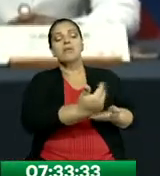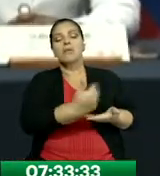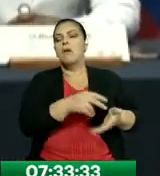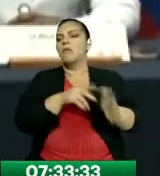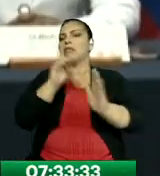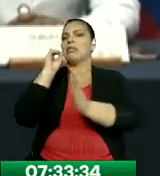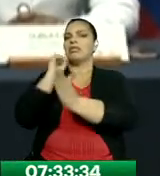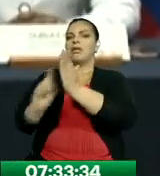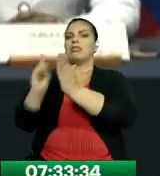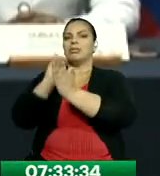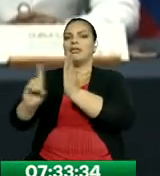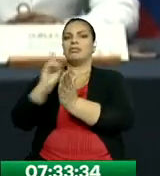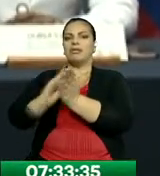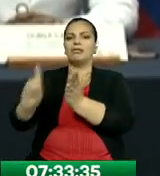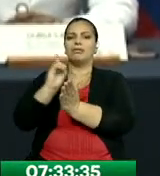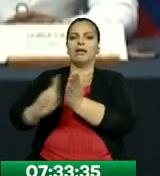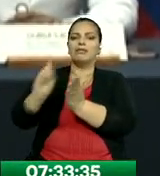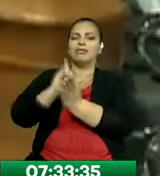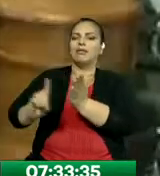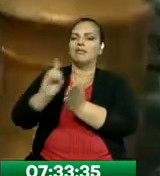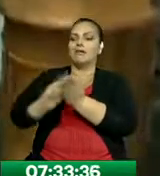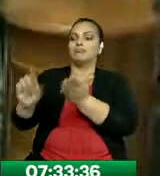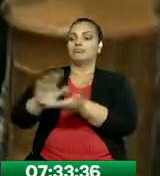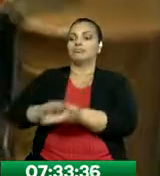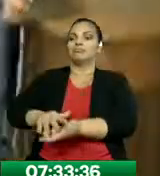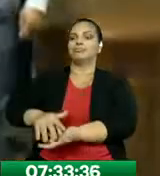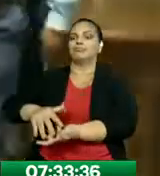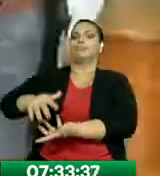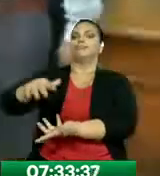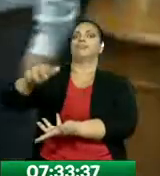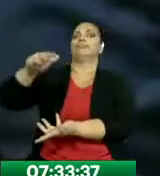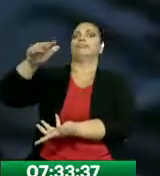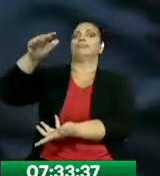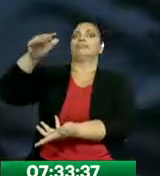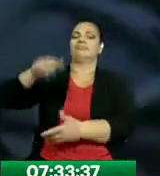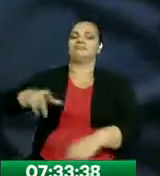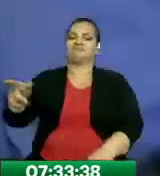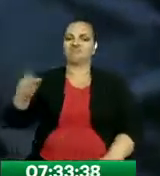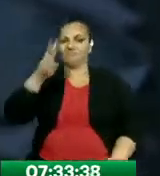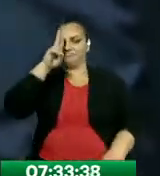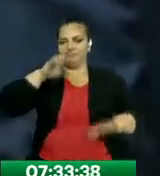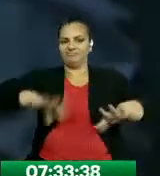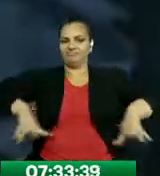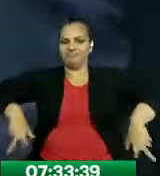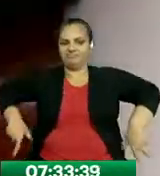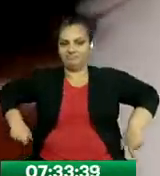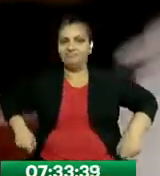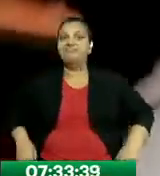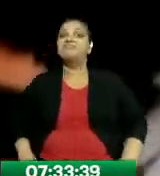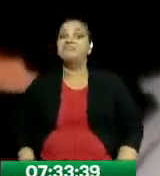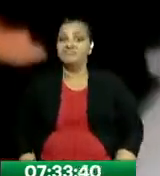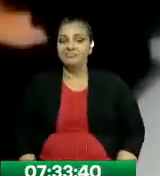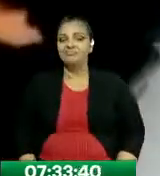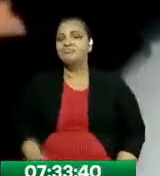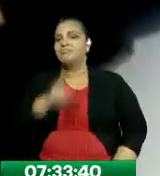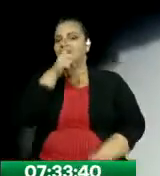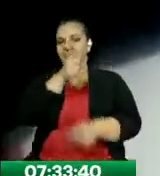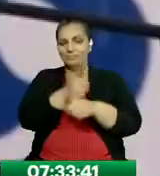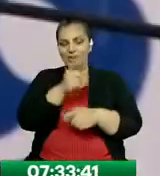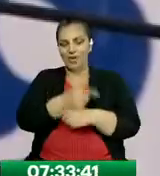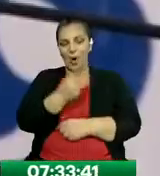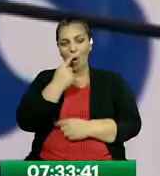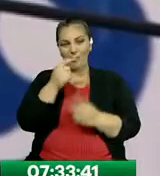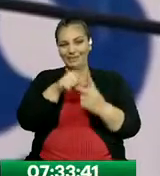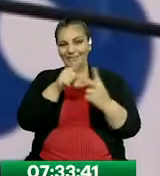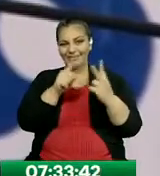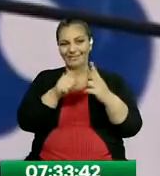una investigación que en el país lleva varios años y que ha desembocado en la sentencia en contra del ex vicepresidente Jorge Glass y su tío Ricardo Rivera.